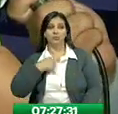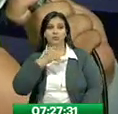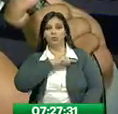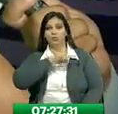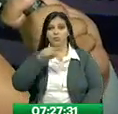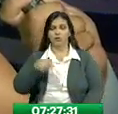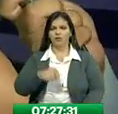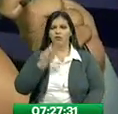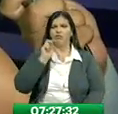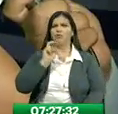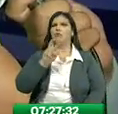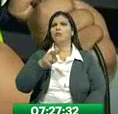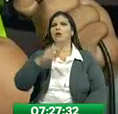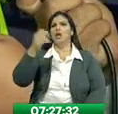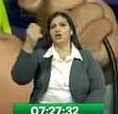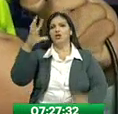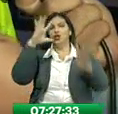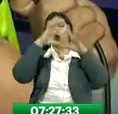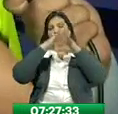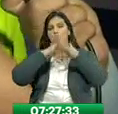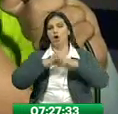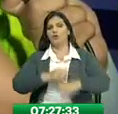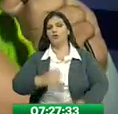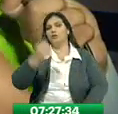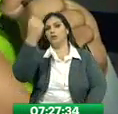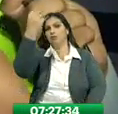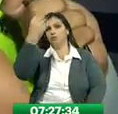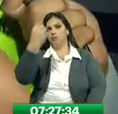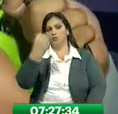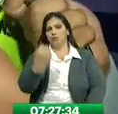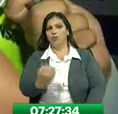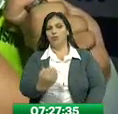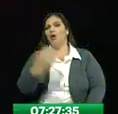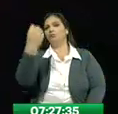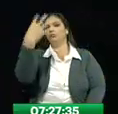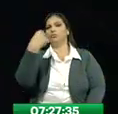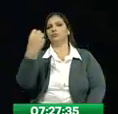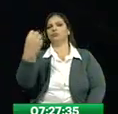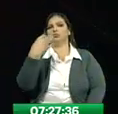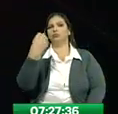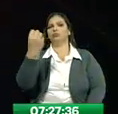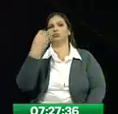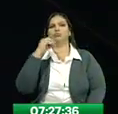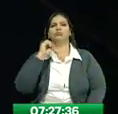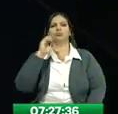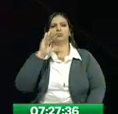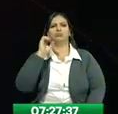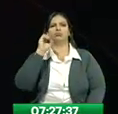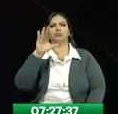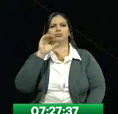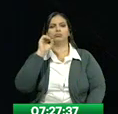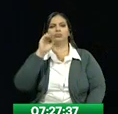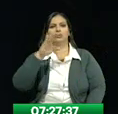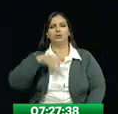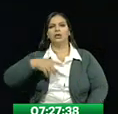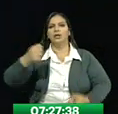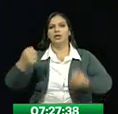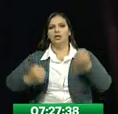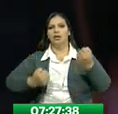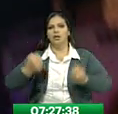los semáforos intermitentes. Se determina claramente que respeta la luz roja del semáforo y por la